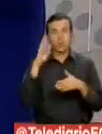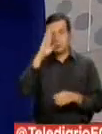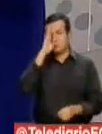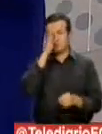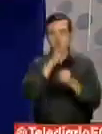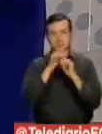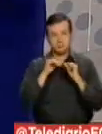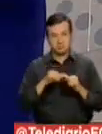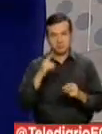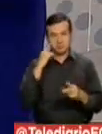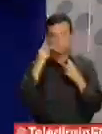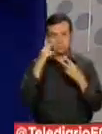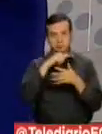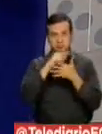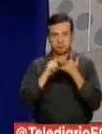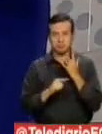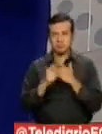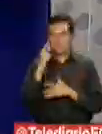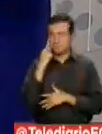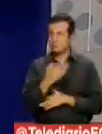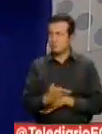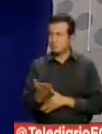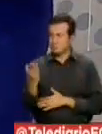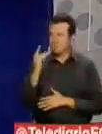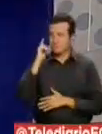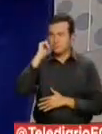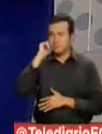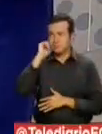metas. Conozcamos más de ella en la siguiente nota.